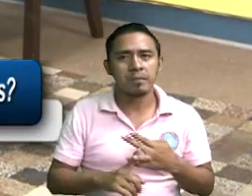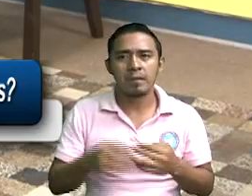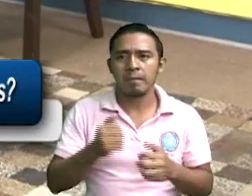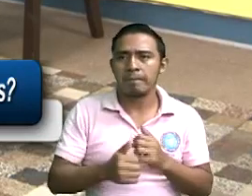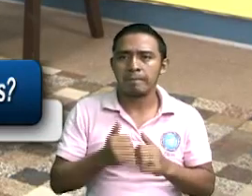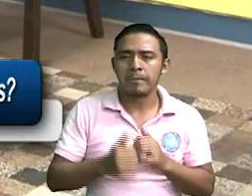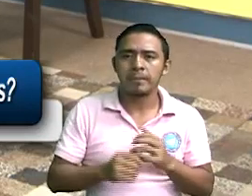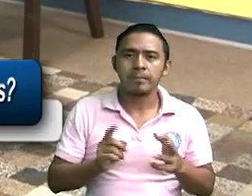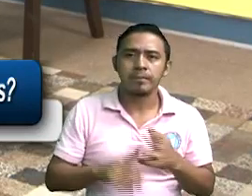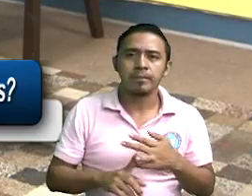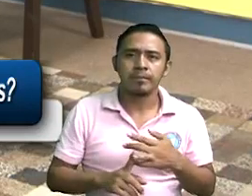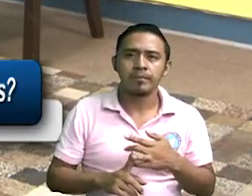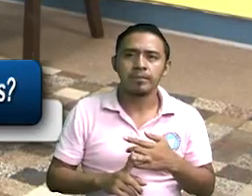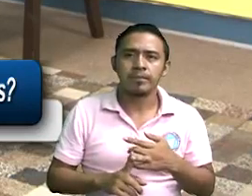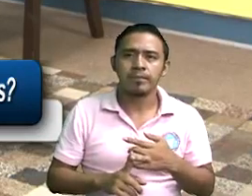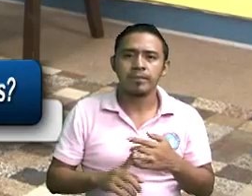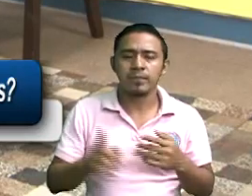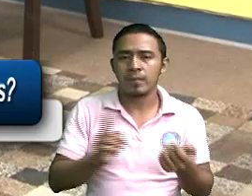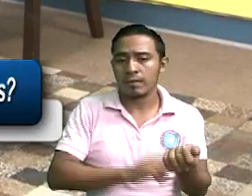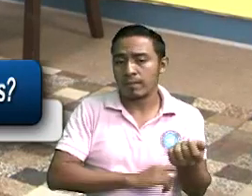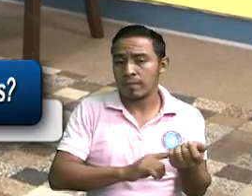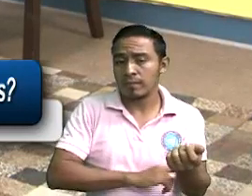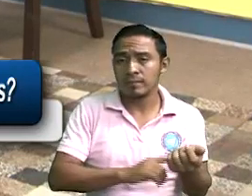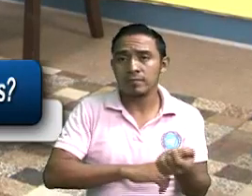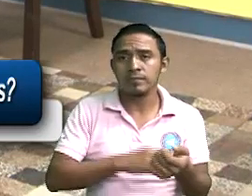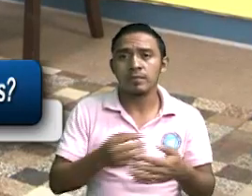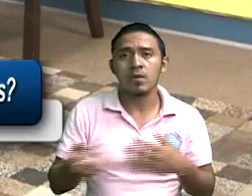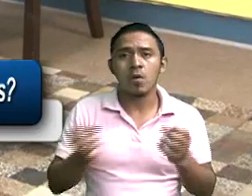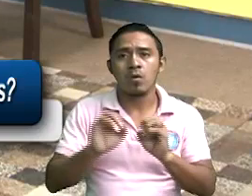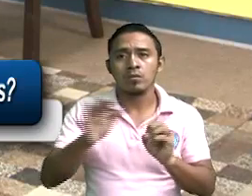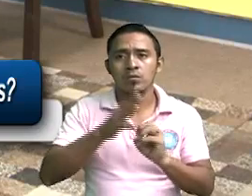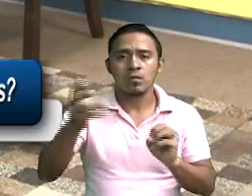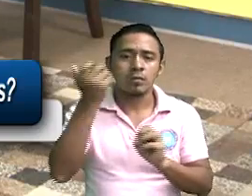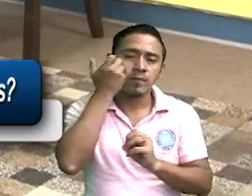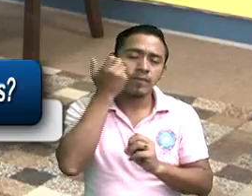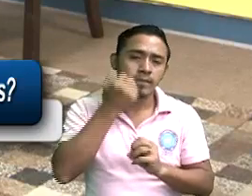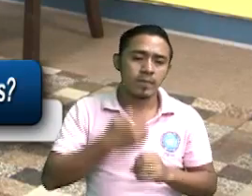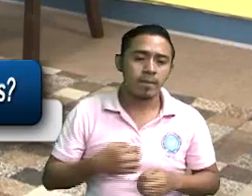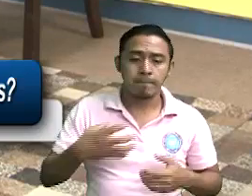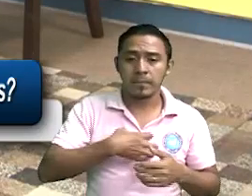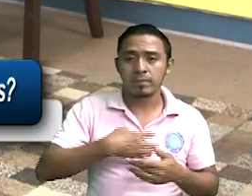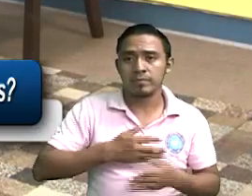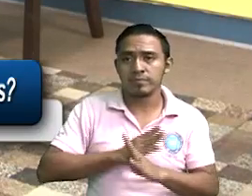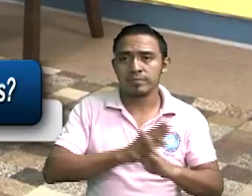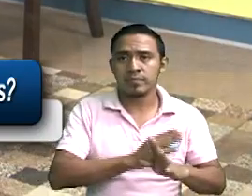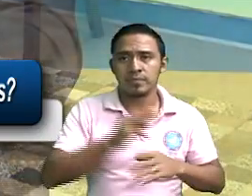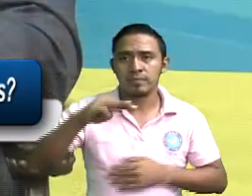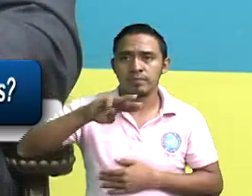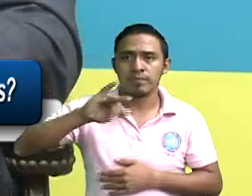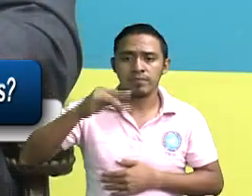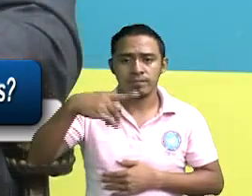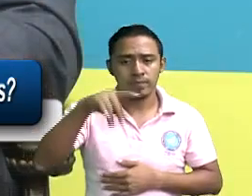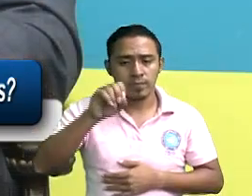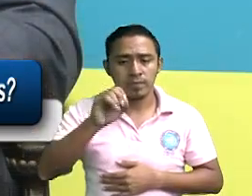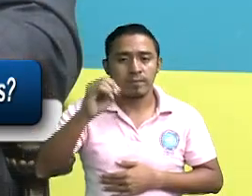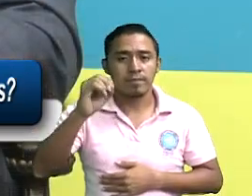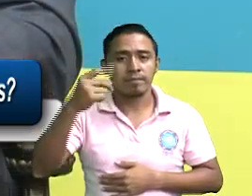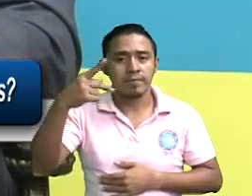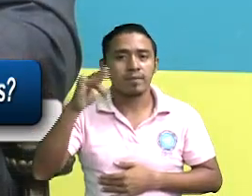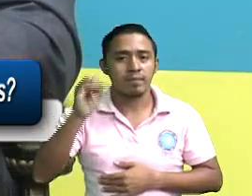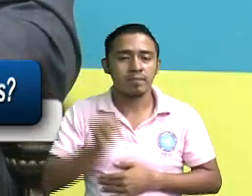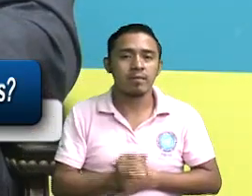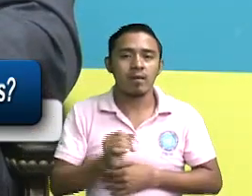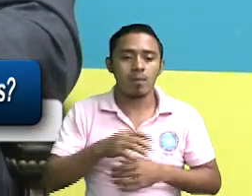trastorno como la diabetes o enfermedades autoinmunes. En este grupo se llaman miopatías inflamatorias.